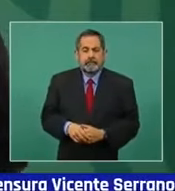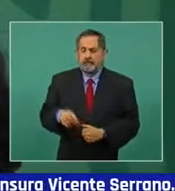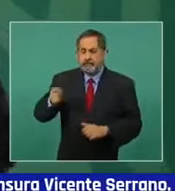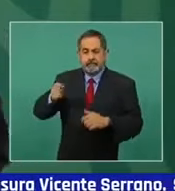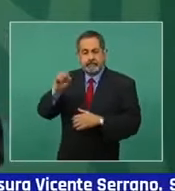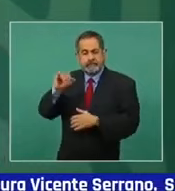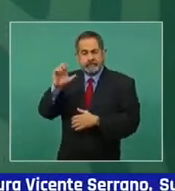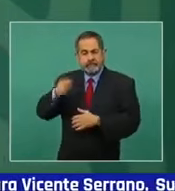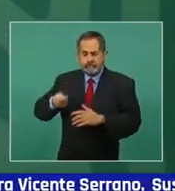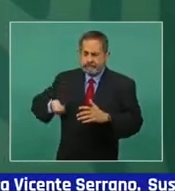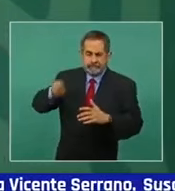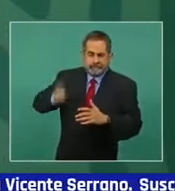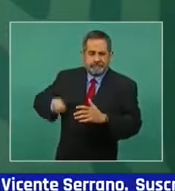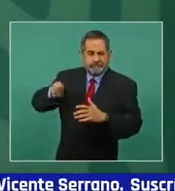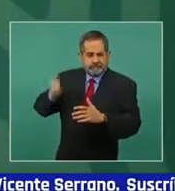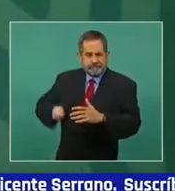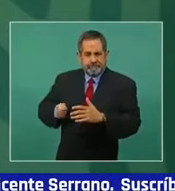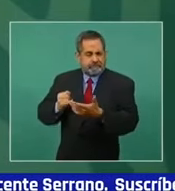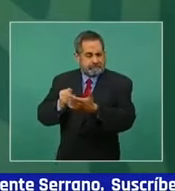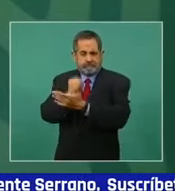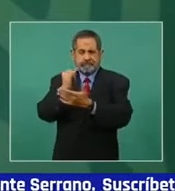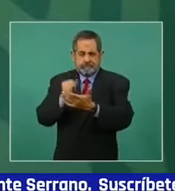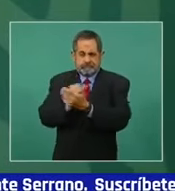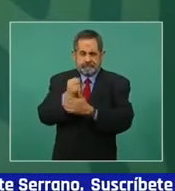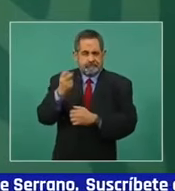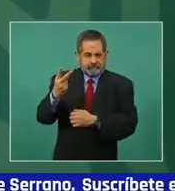resoluciones de la Corte son buenas, las dos.